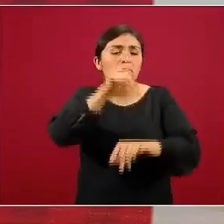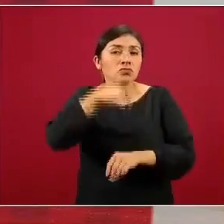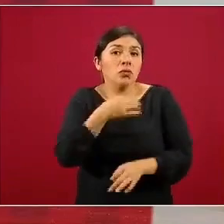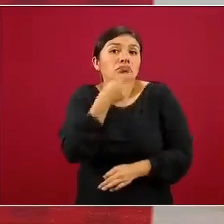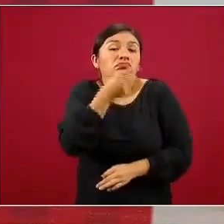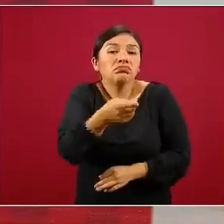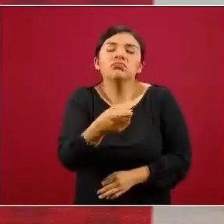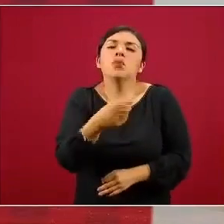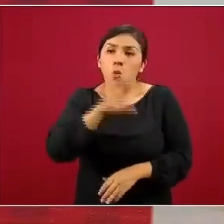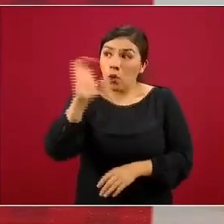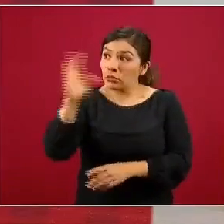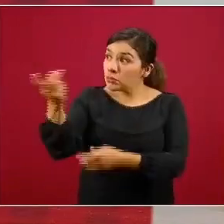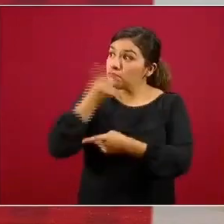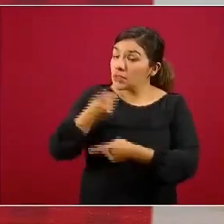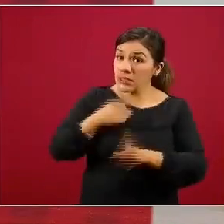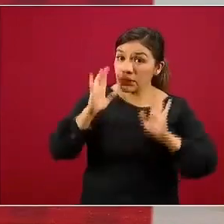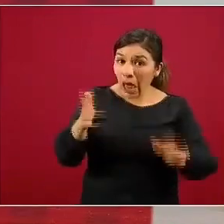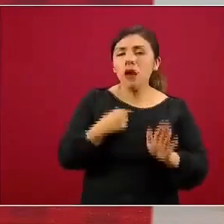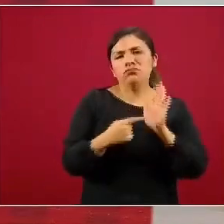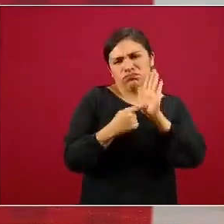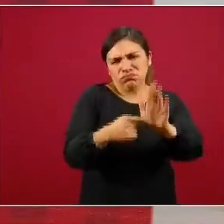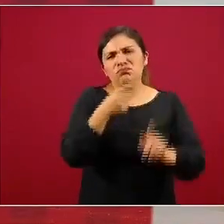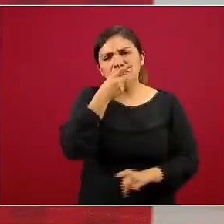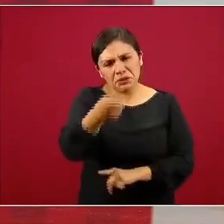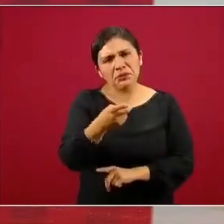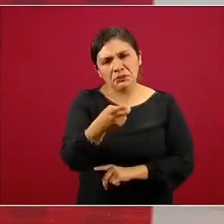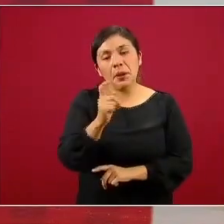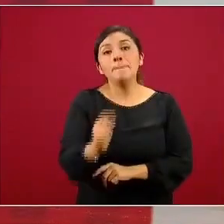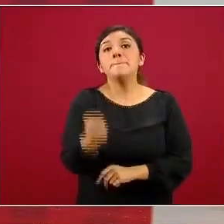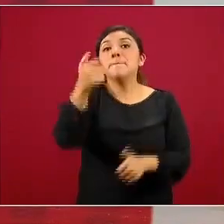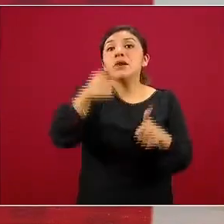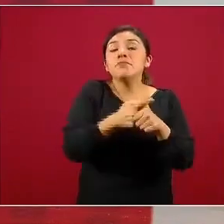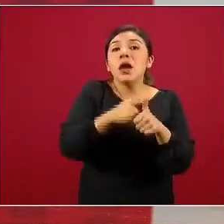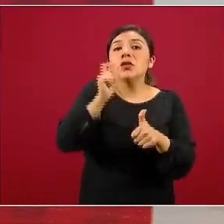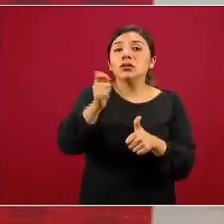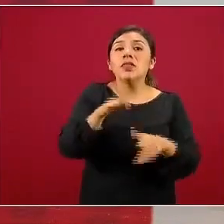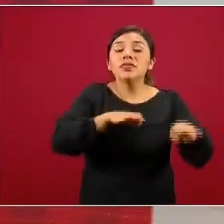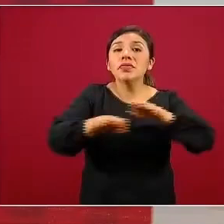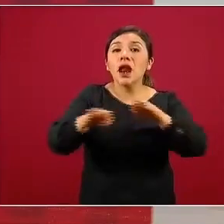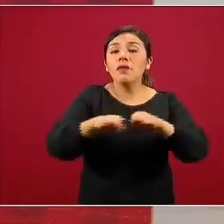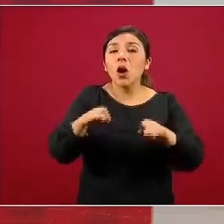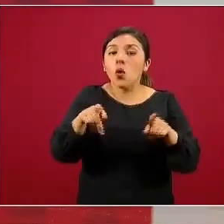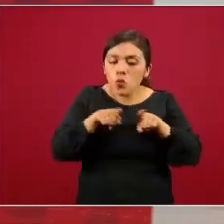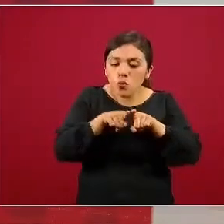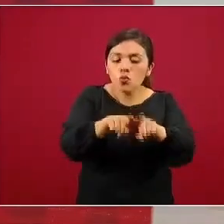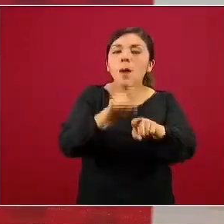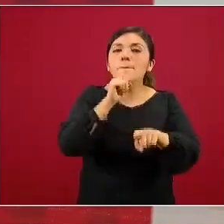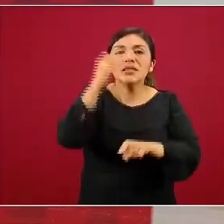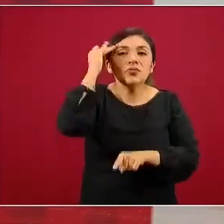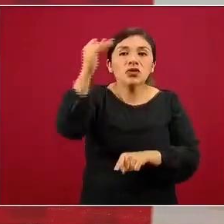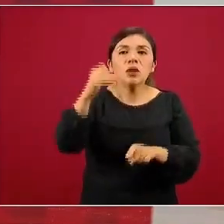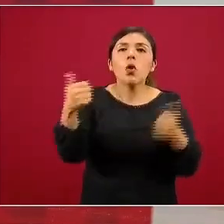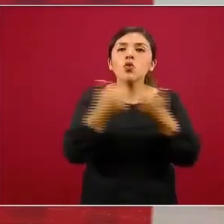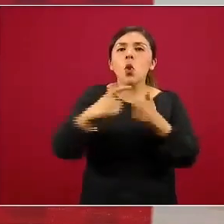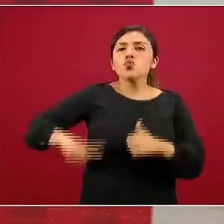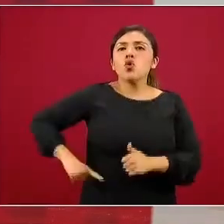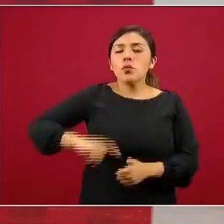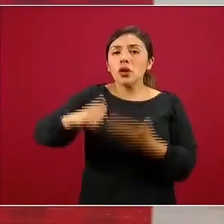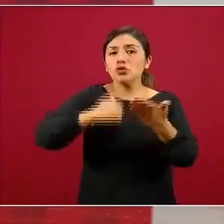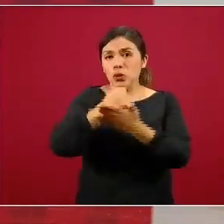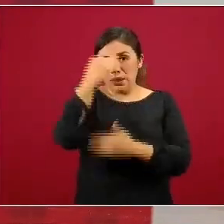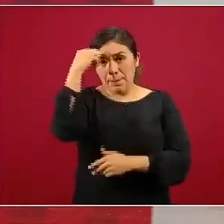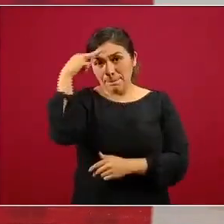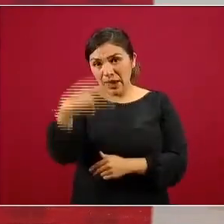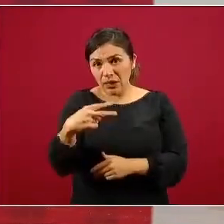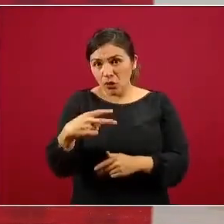compartir. Próximamente, en cuanto lo tengamos, lo compartiremos. Primero llegará un trabajo paralelo que estamos haciendo con el Gobierno de la Ciudad